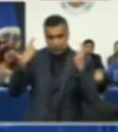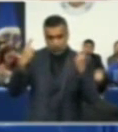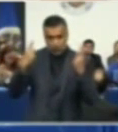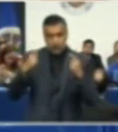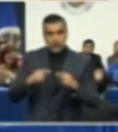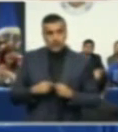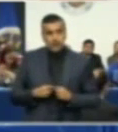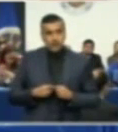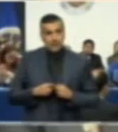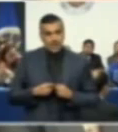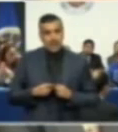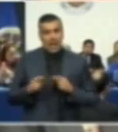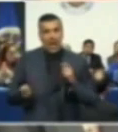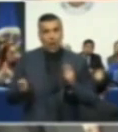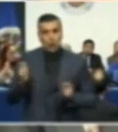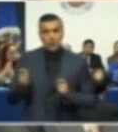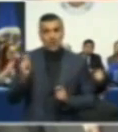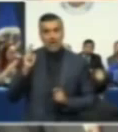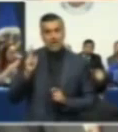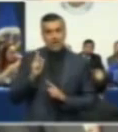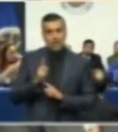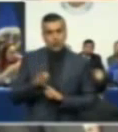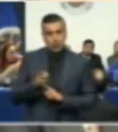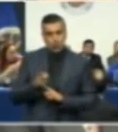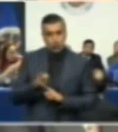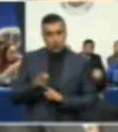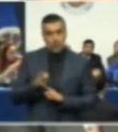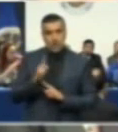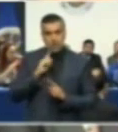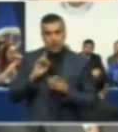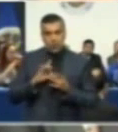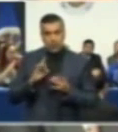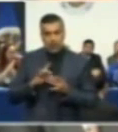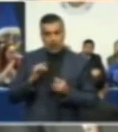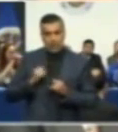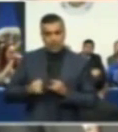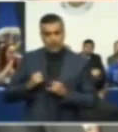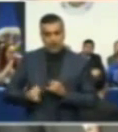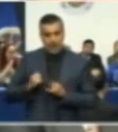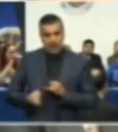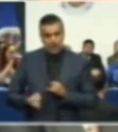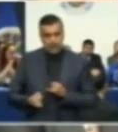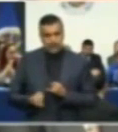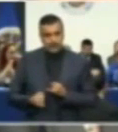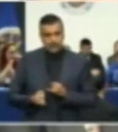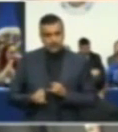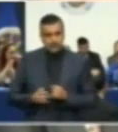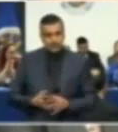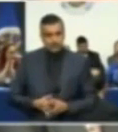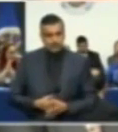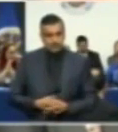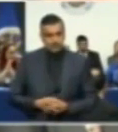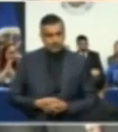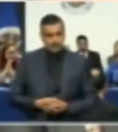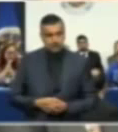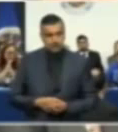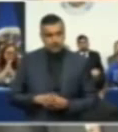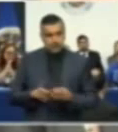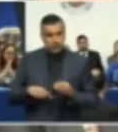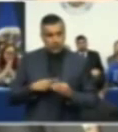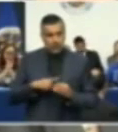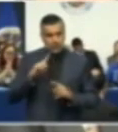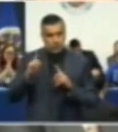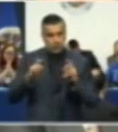que se ajusten a 3 minutos para un comentario final. Evidentemente, las preguntas que